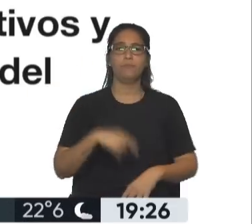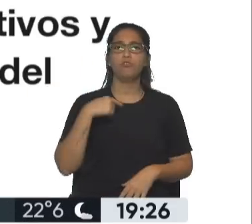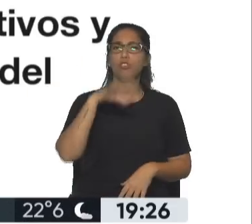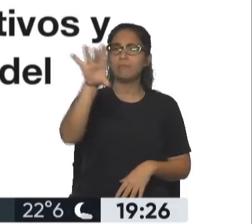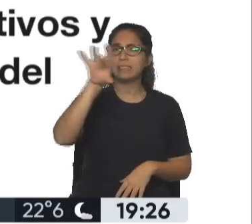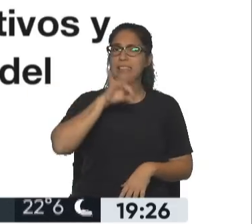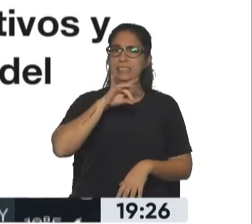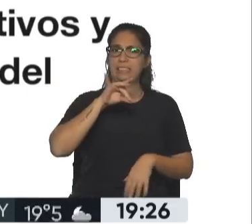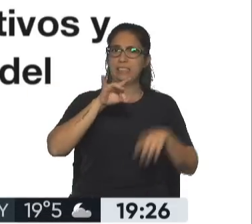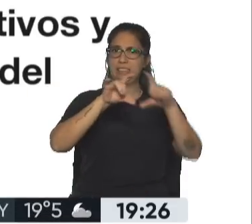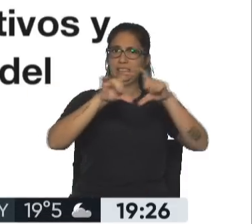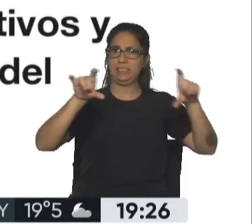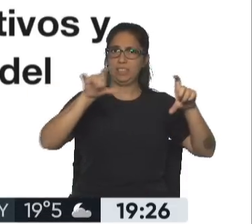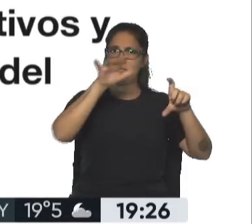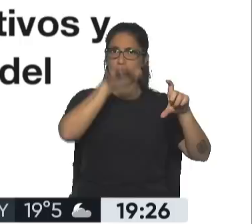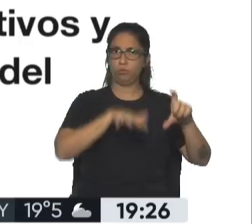sustraje del